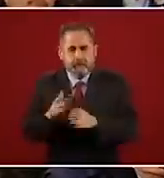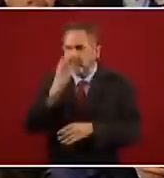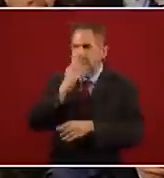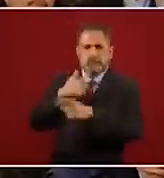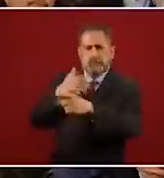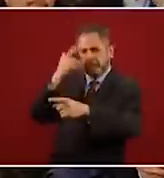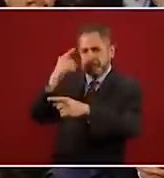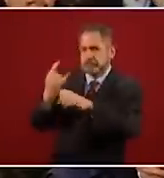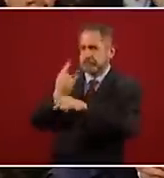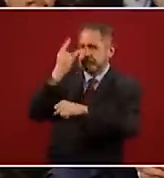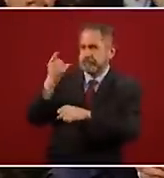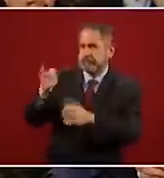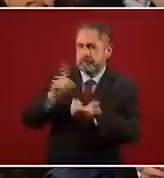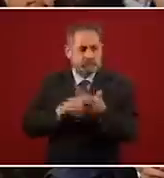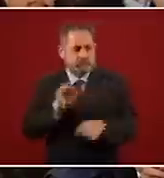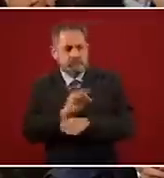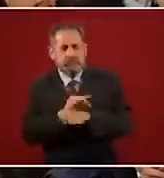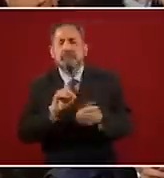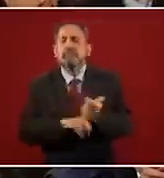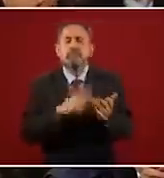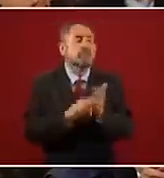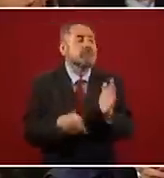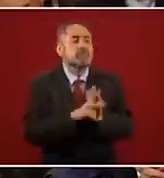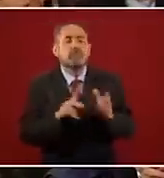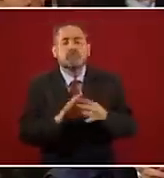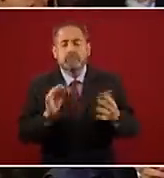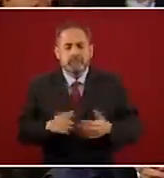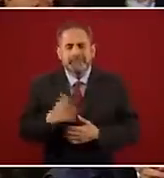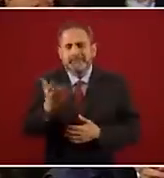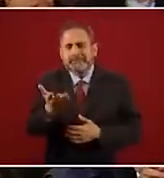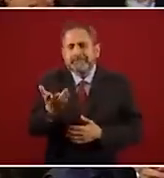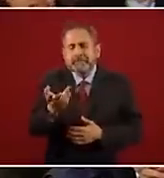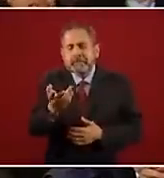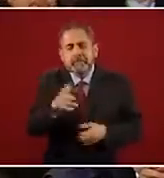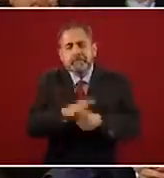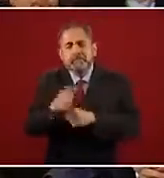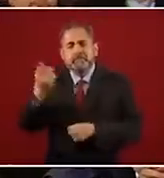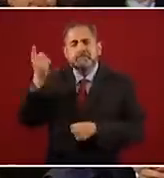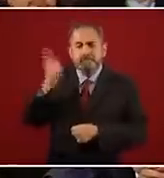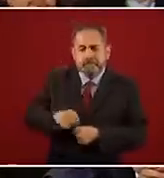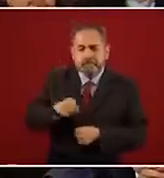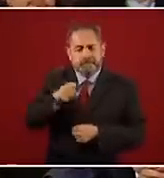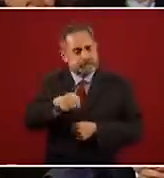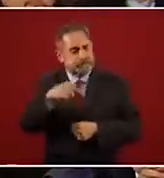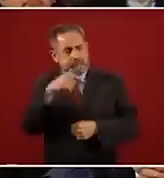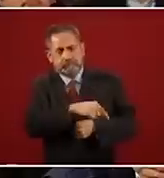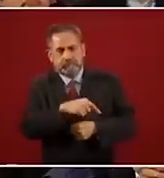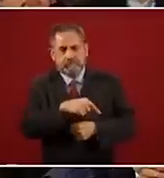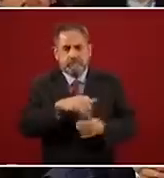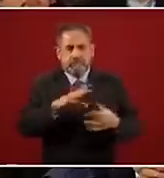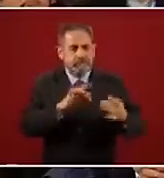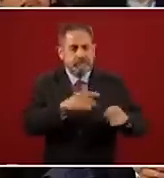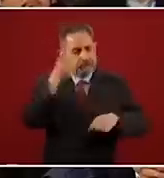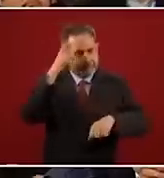para poder defender los derechos laborales. Presidente, ¿cuál fue la instrucción que usted dio a